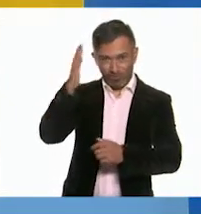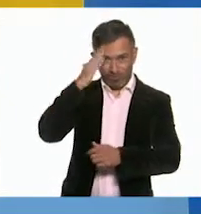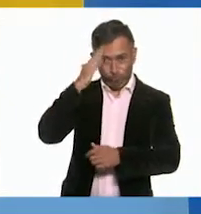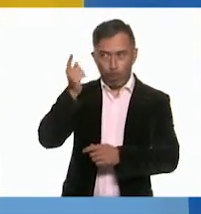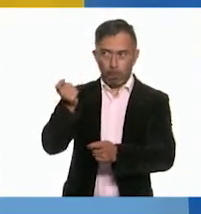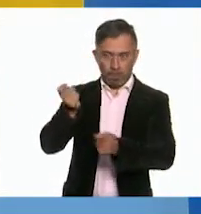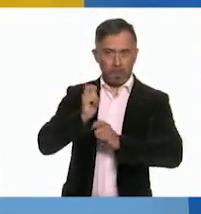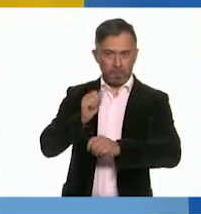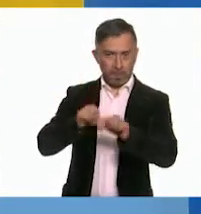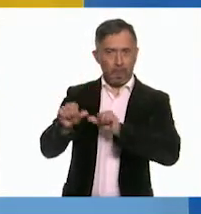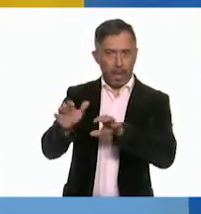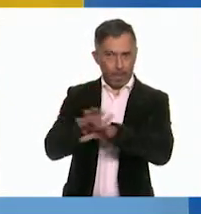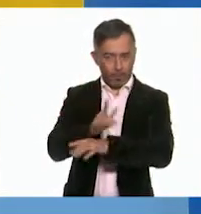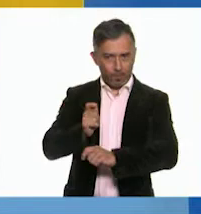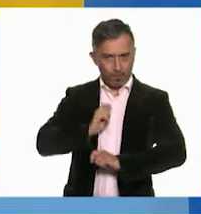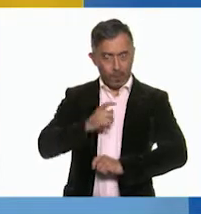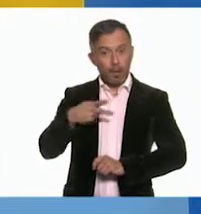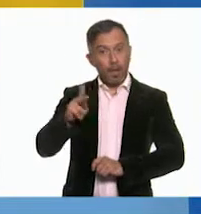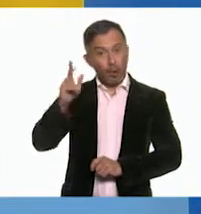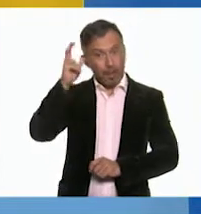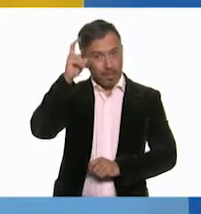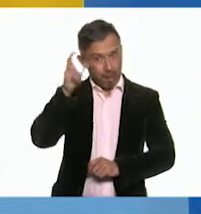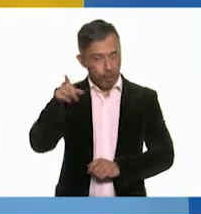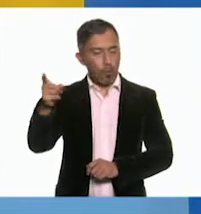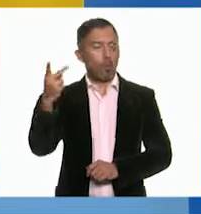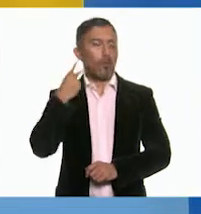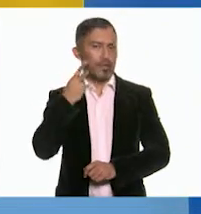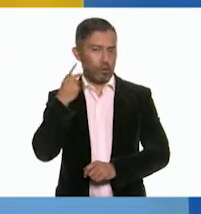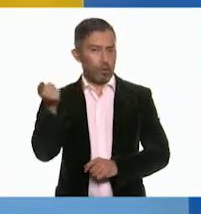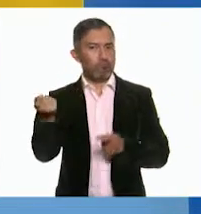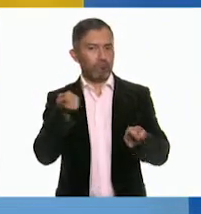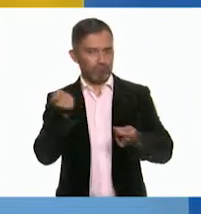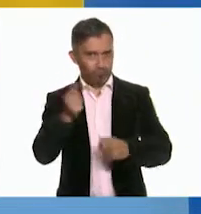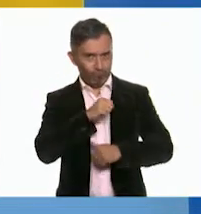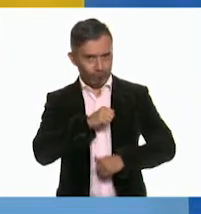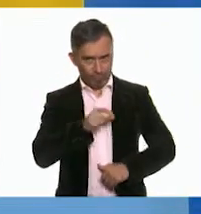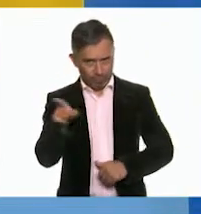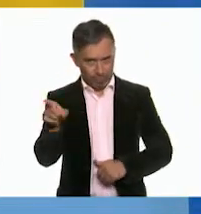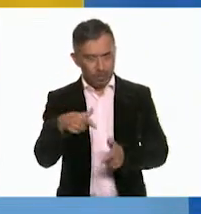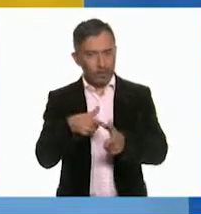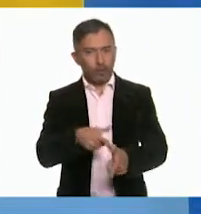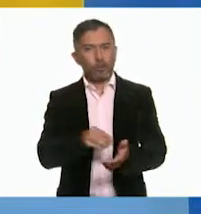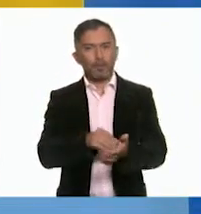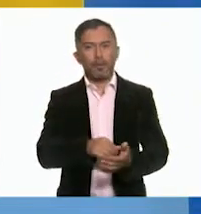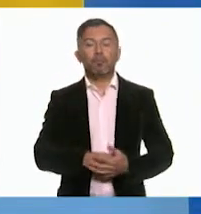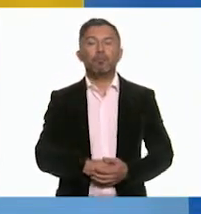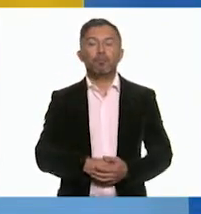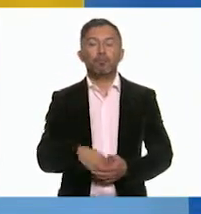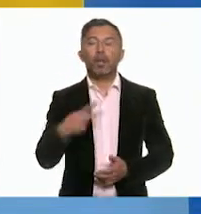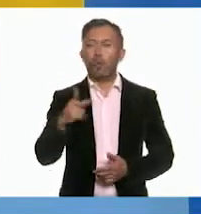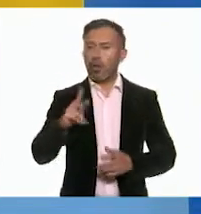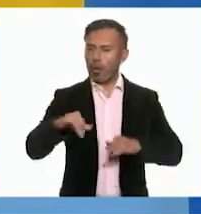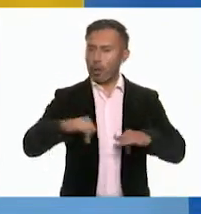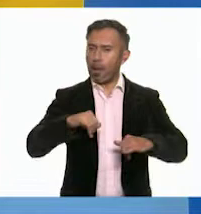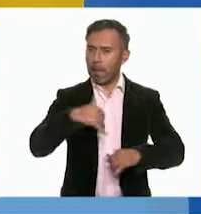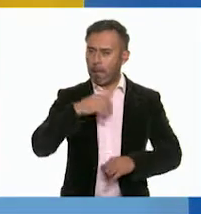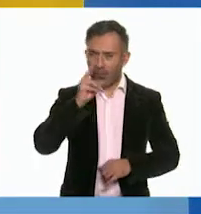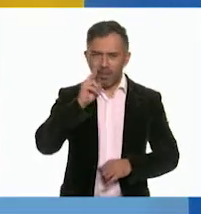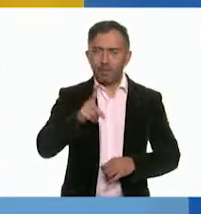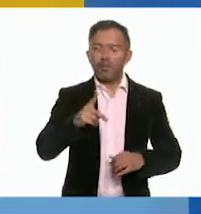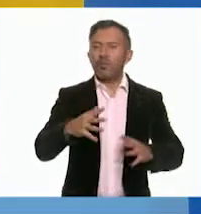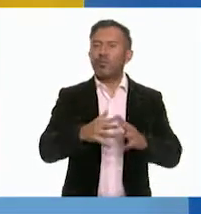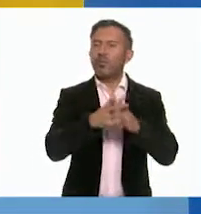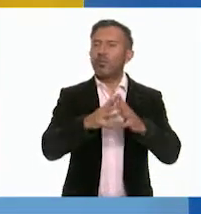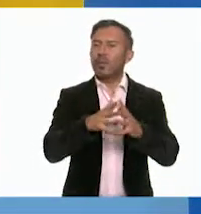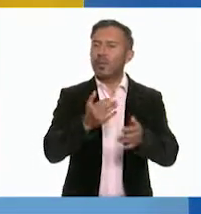No obstante, Hidalgo conservó el mando político. Aunque, como pueden ver en el mapa, la causa insurgente se